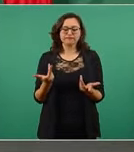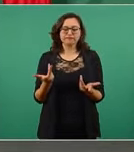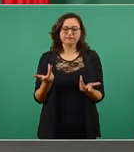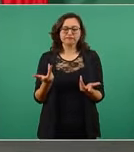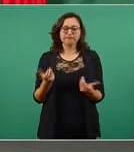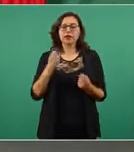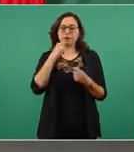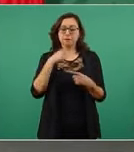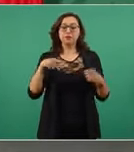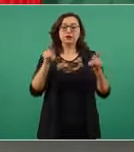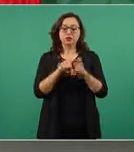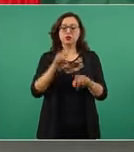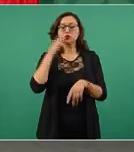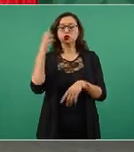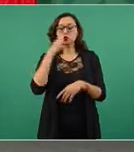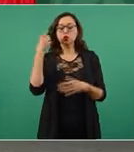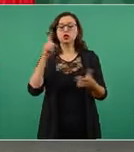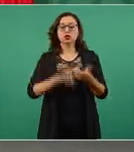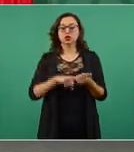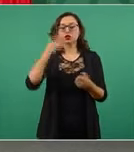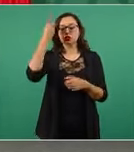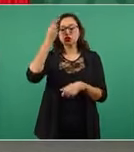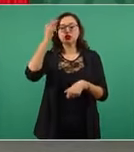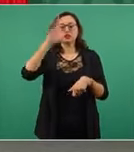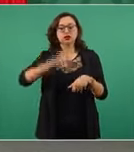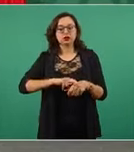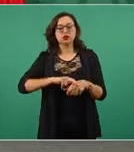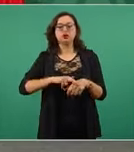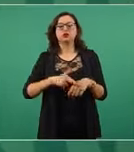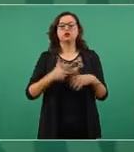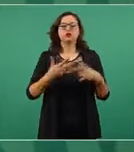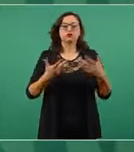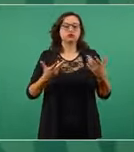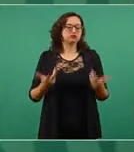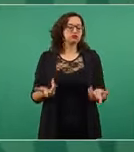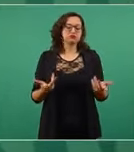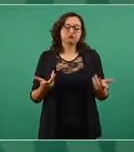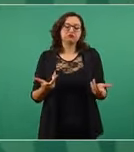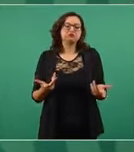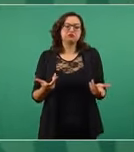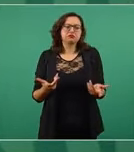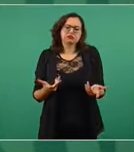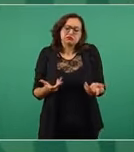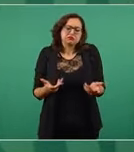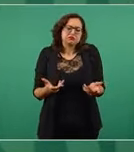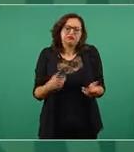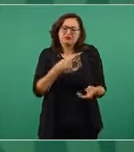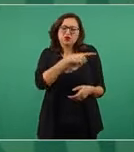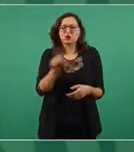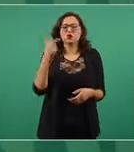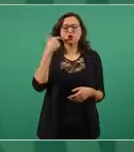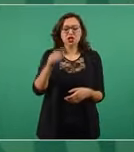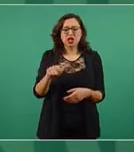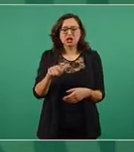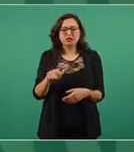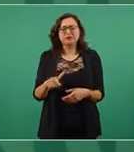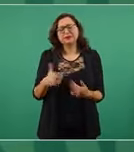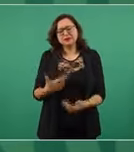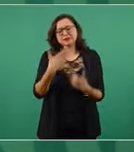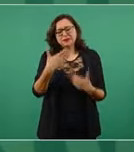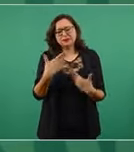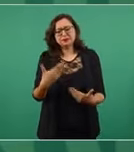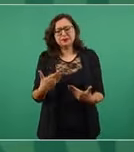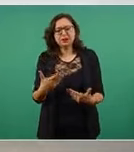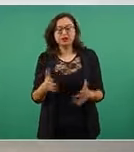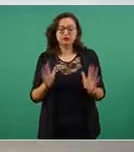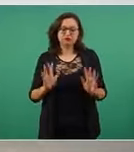los directivos de las escuelas, los que están participando, y es bueno eso. Entonces, no